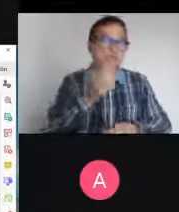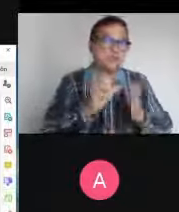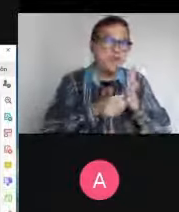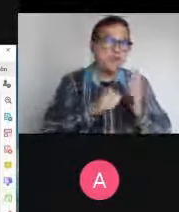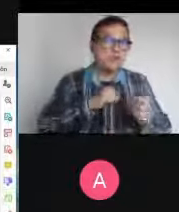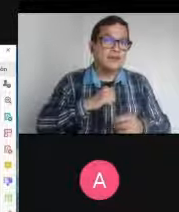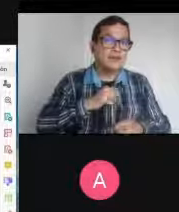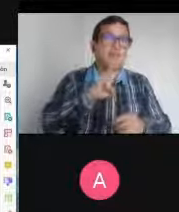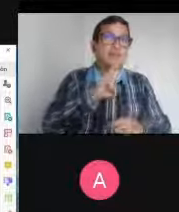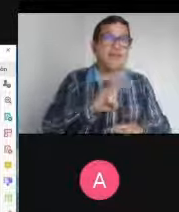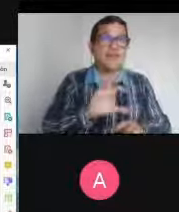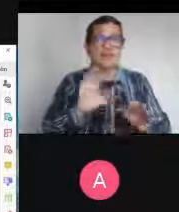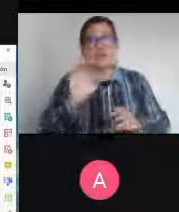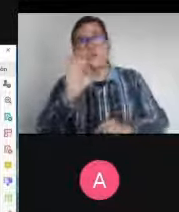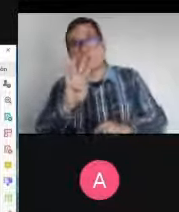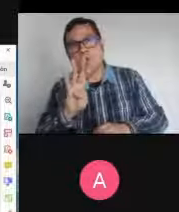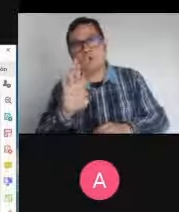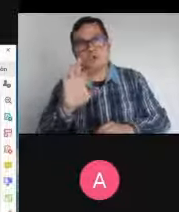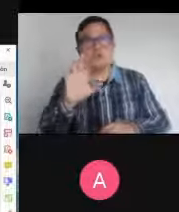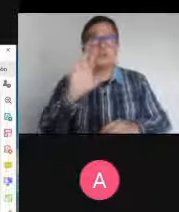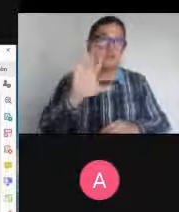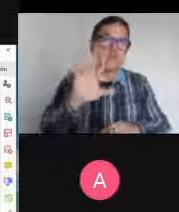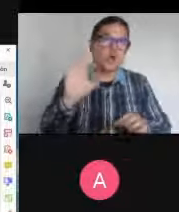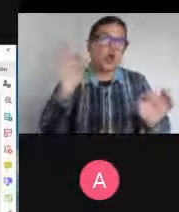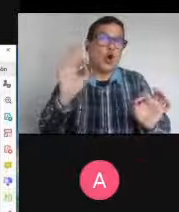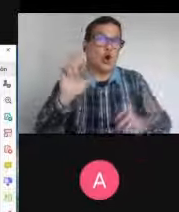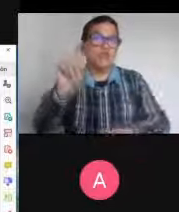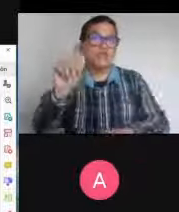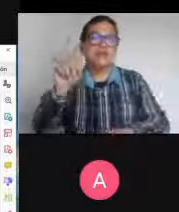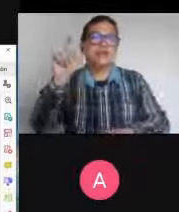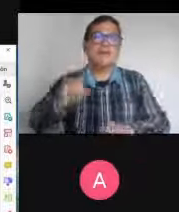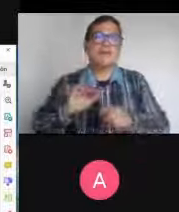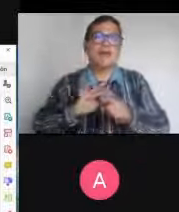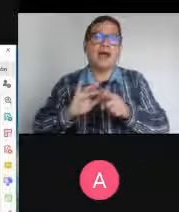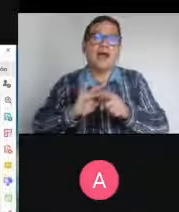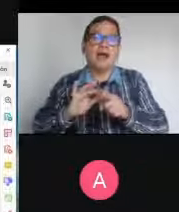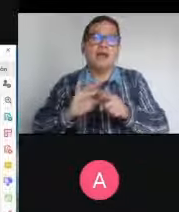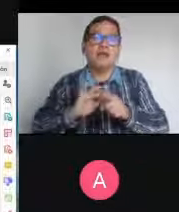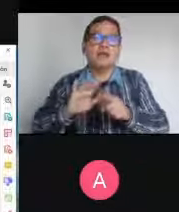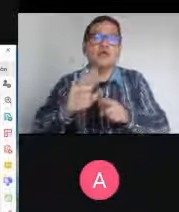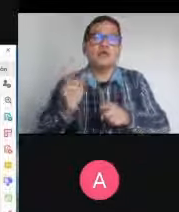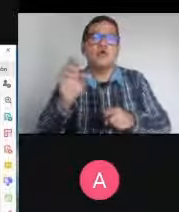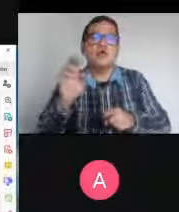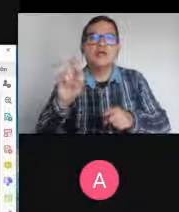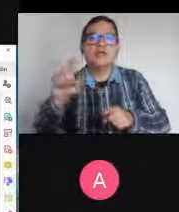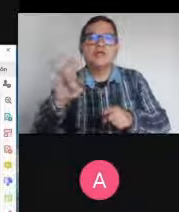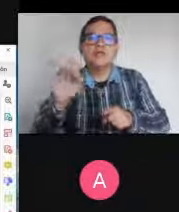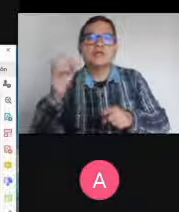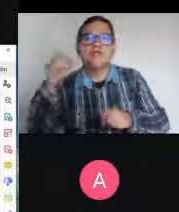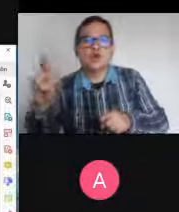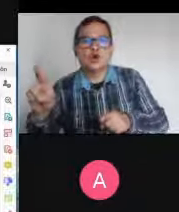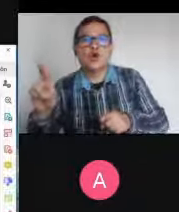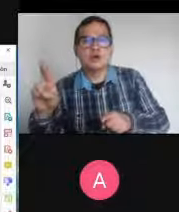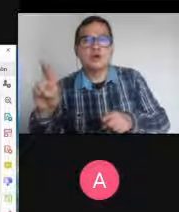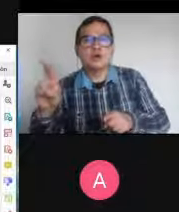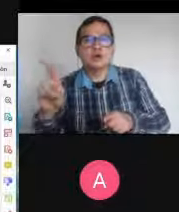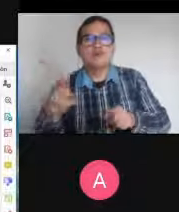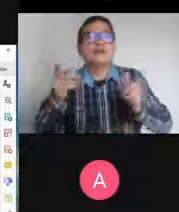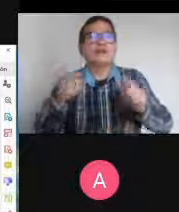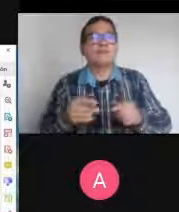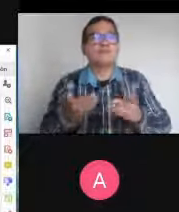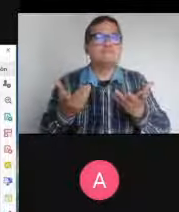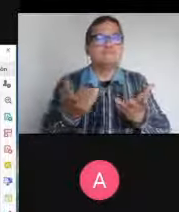6, tenemos que hacer la aplicación del transistor. Y si está entre el 7 y el 9, la aplicación que debemos sustentar a través